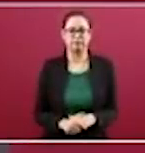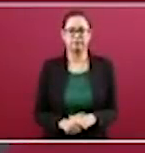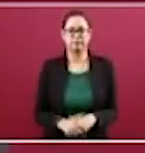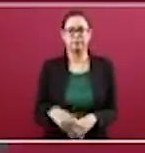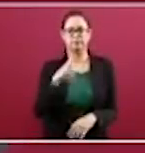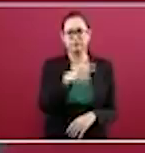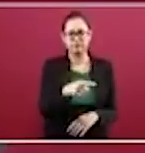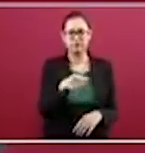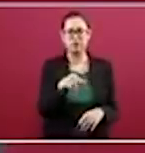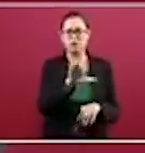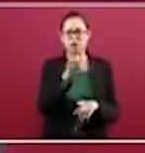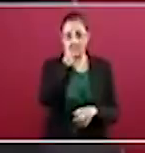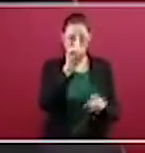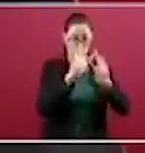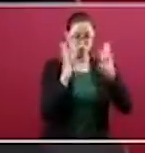El Consejo de Evaluación.